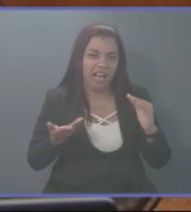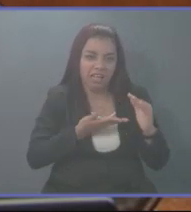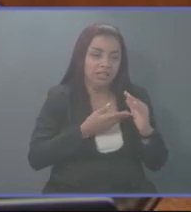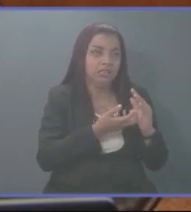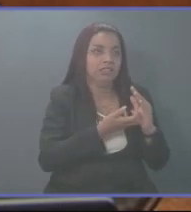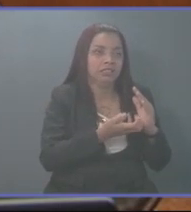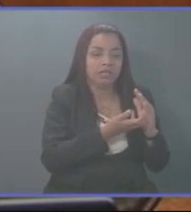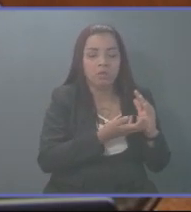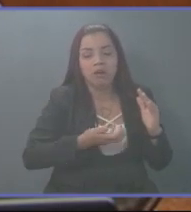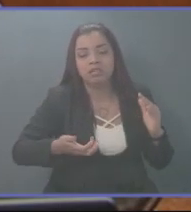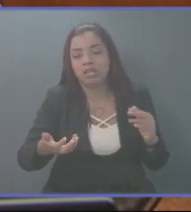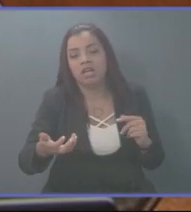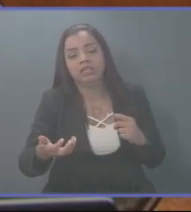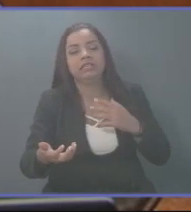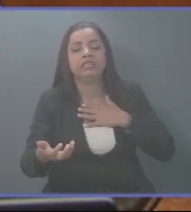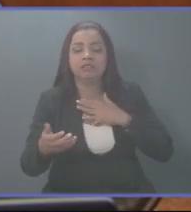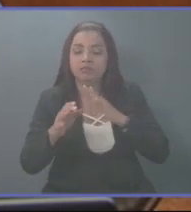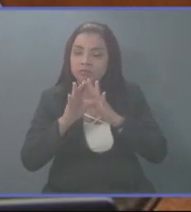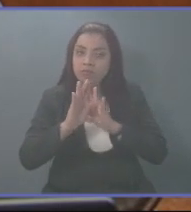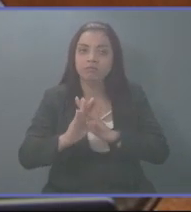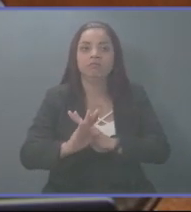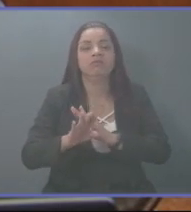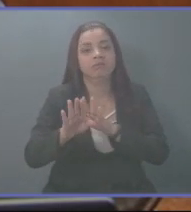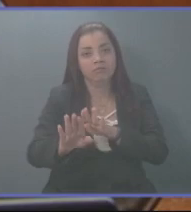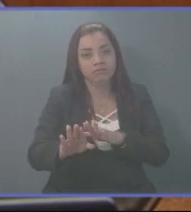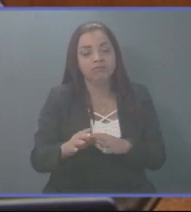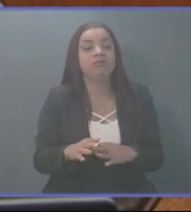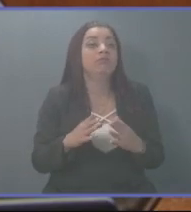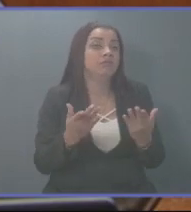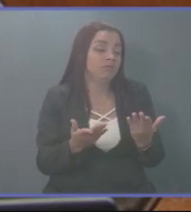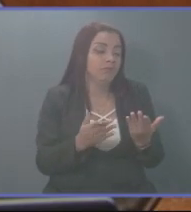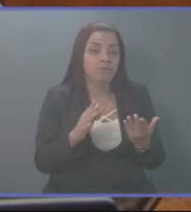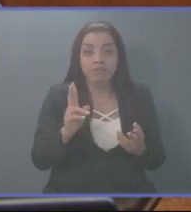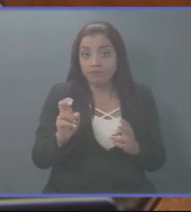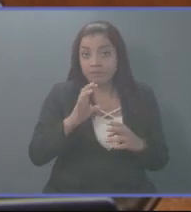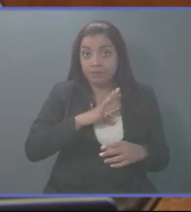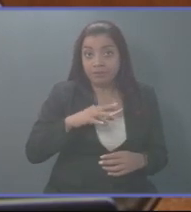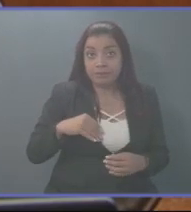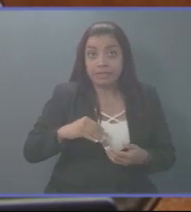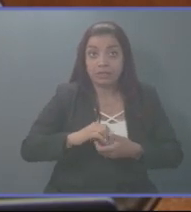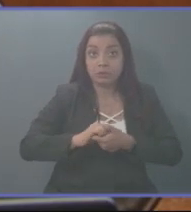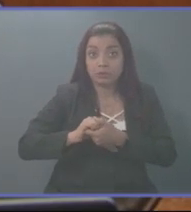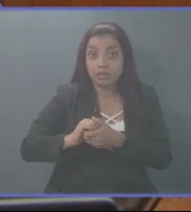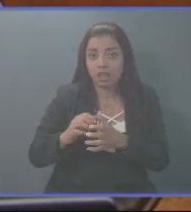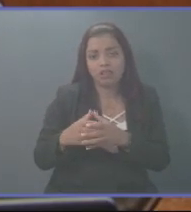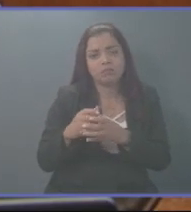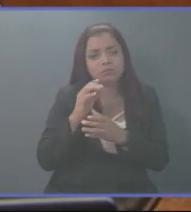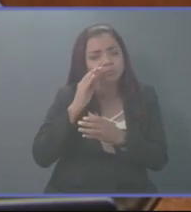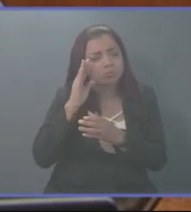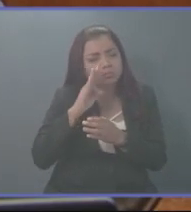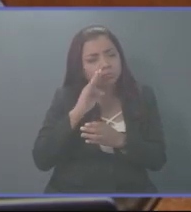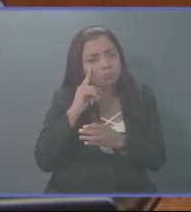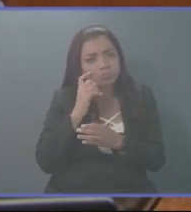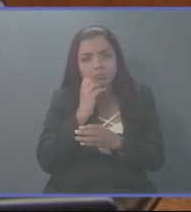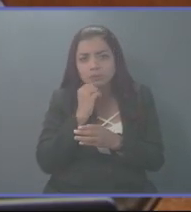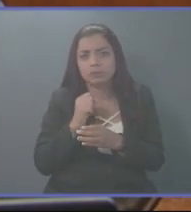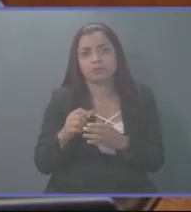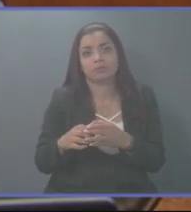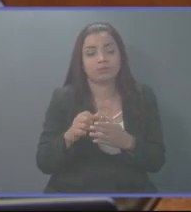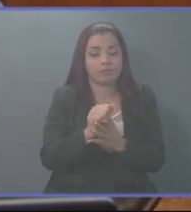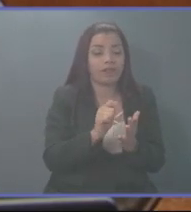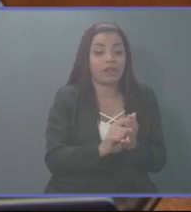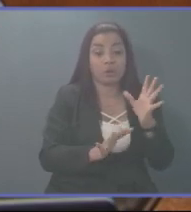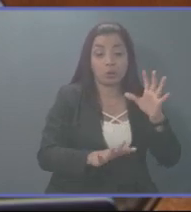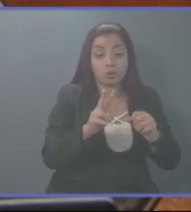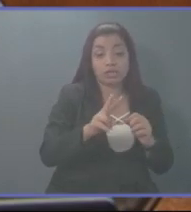se vuelvan irreversibles. Protección de la unidad familiar, artículo 12. Para garantizar el derecho a